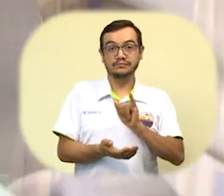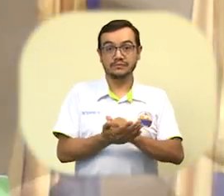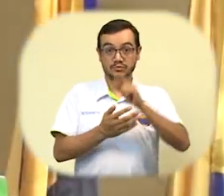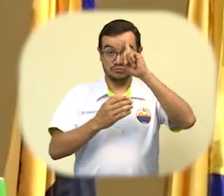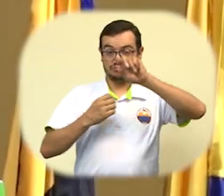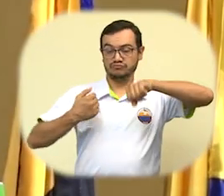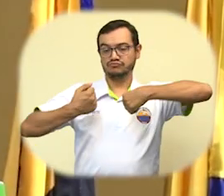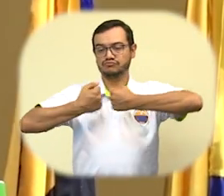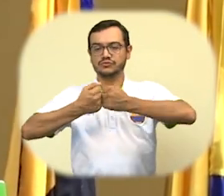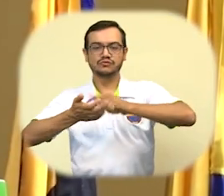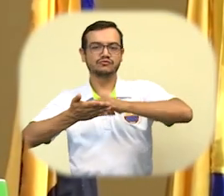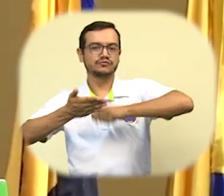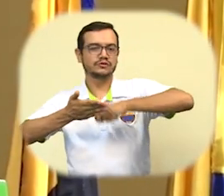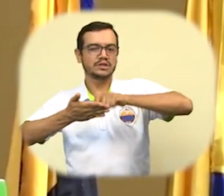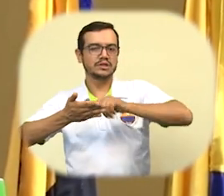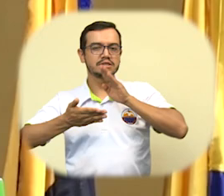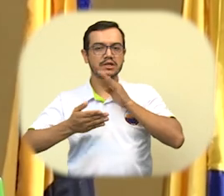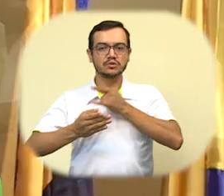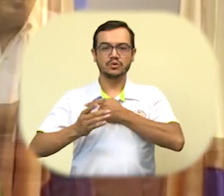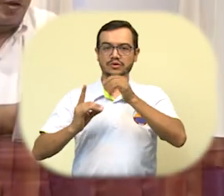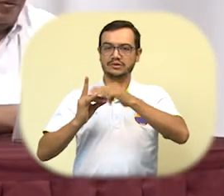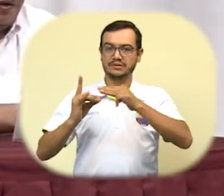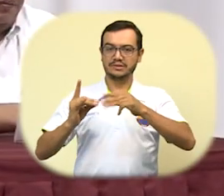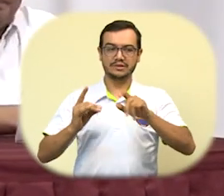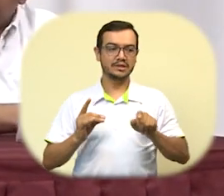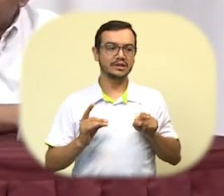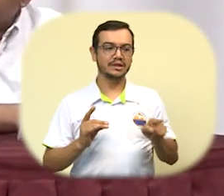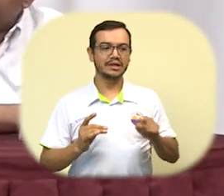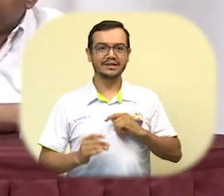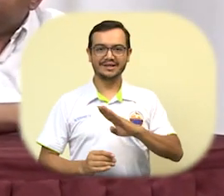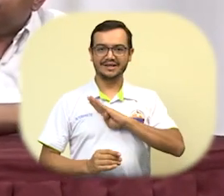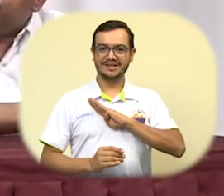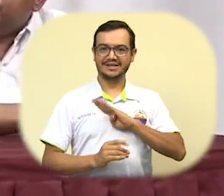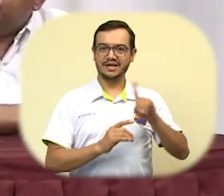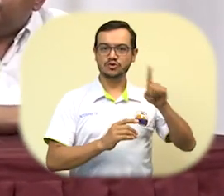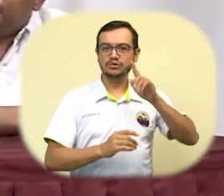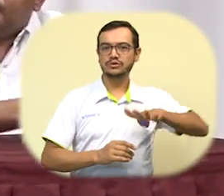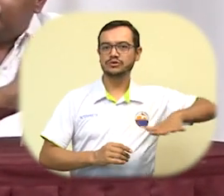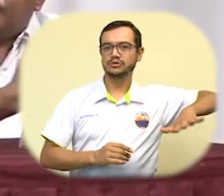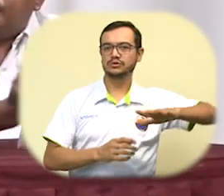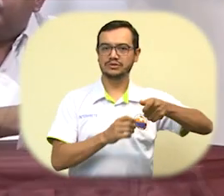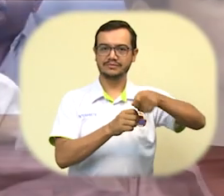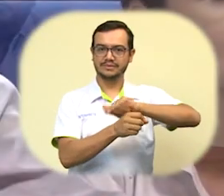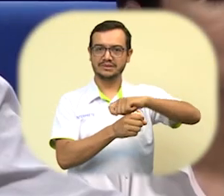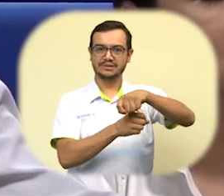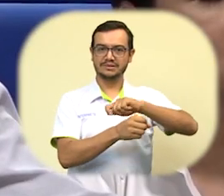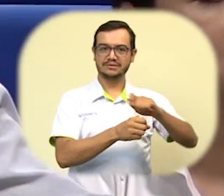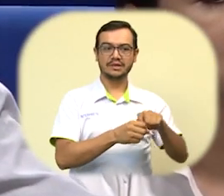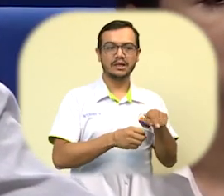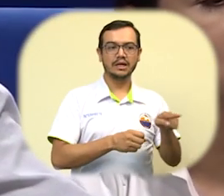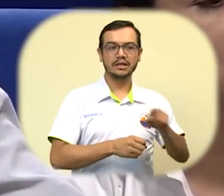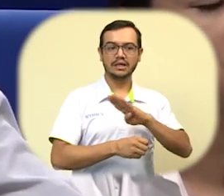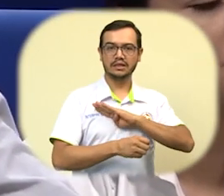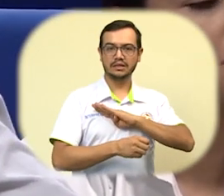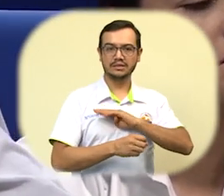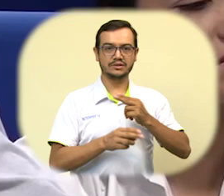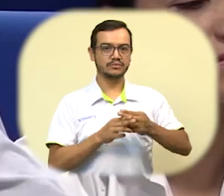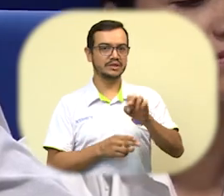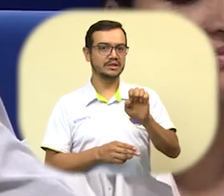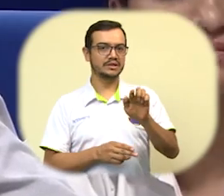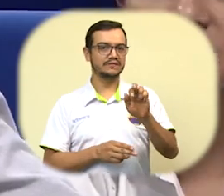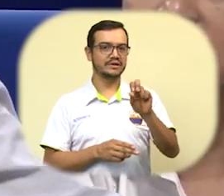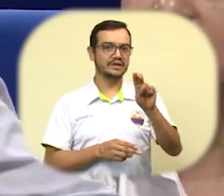convenio interinstitucional suscrito entre la Universidad del Magdalena y la Alcaldía del municipio Zona Bananera, el alcalde